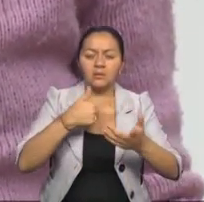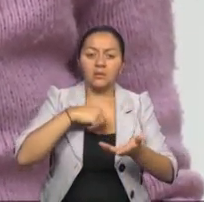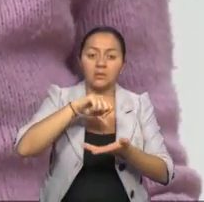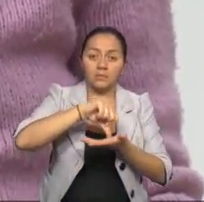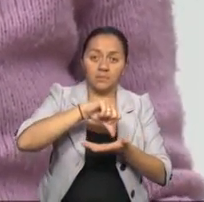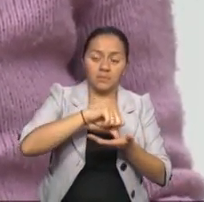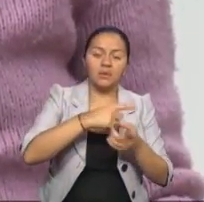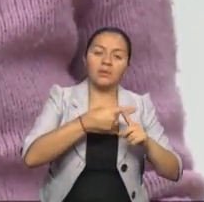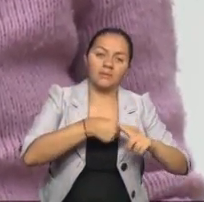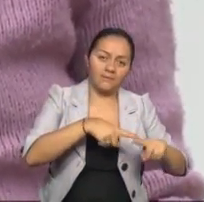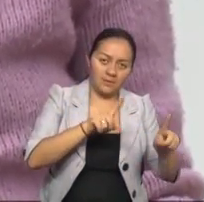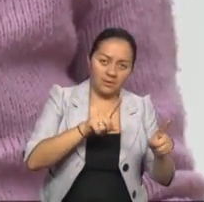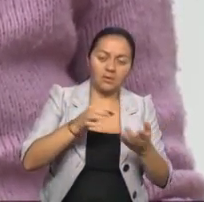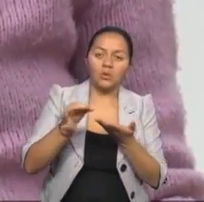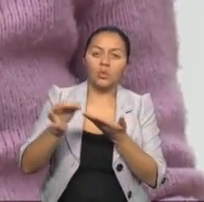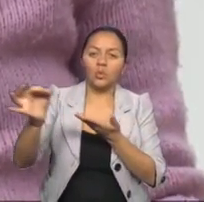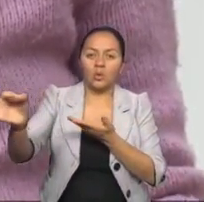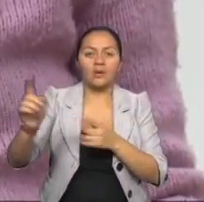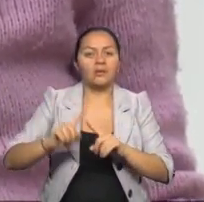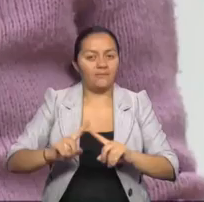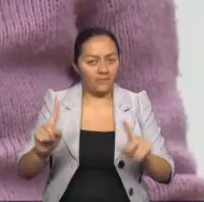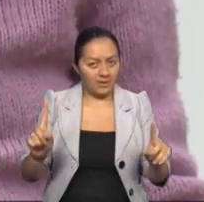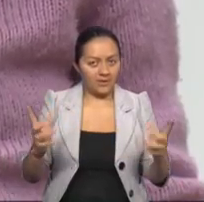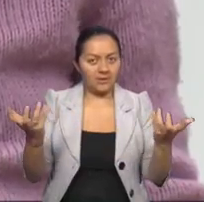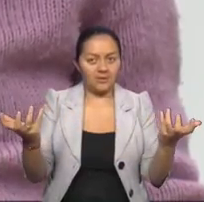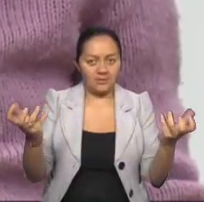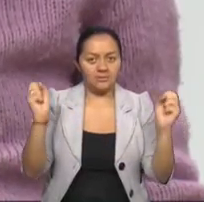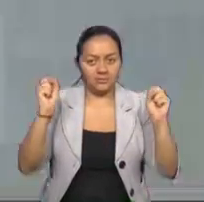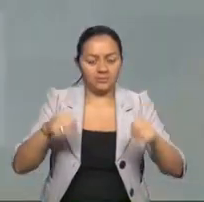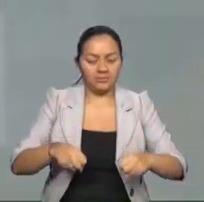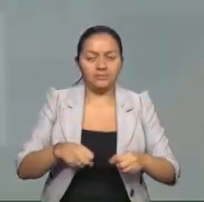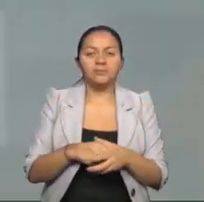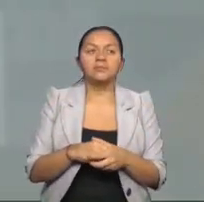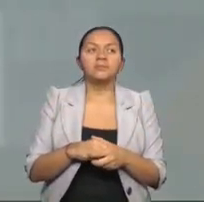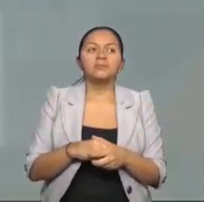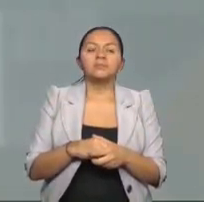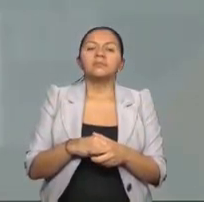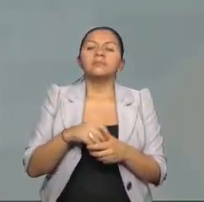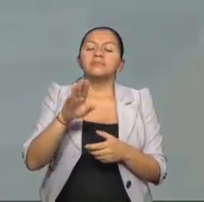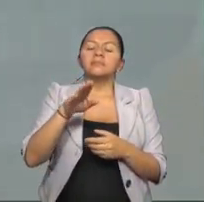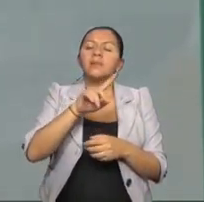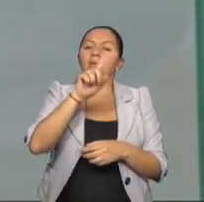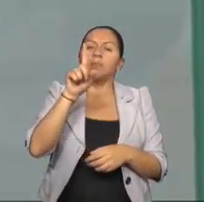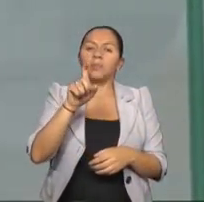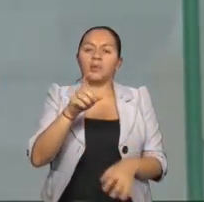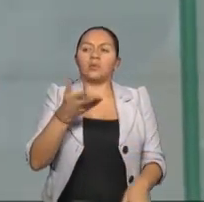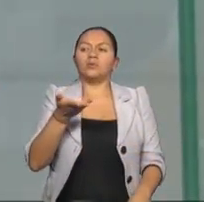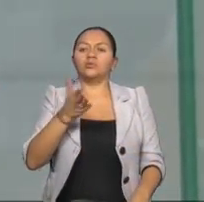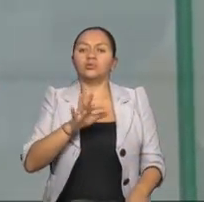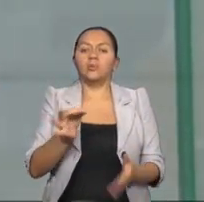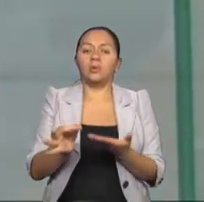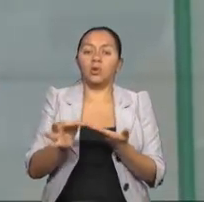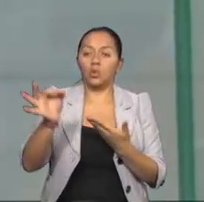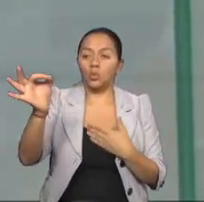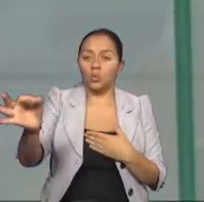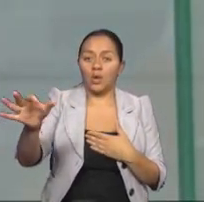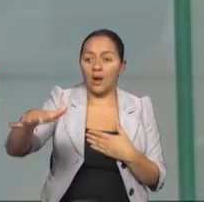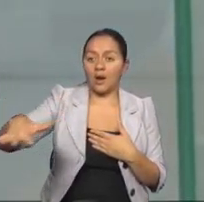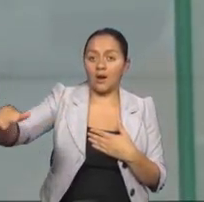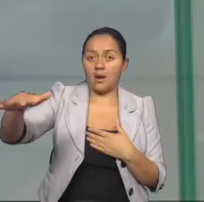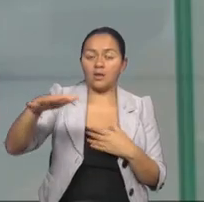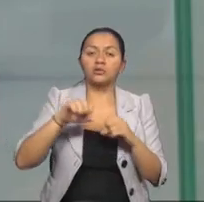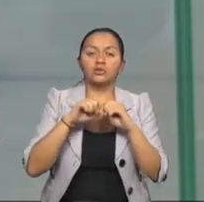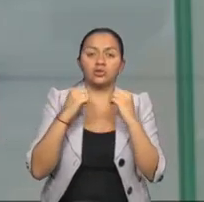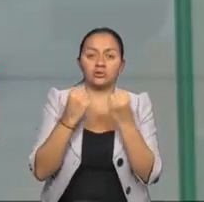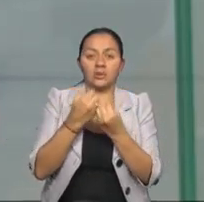y esta situación de lo rural se podría decir que en el nivel rural vas a encontrar una mejor empatía con la sociedad